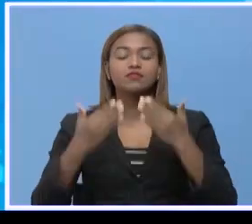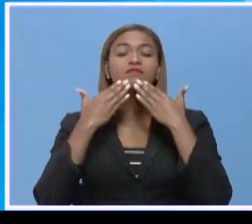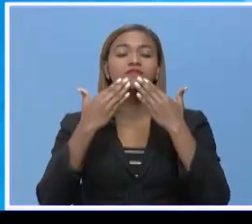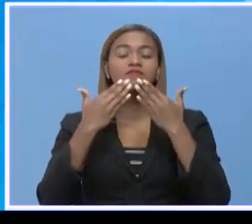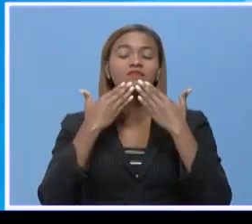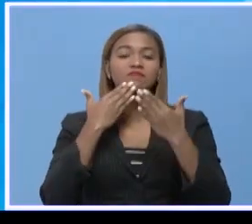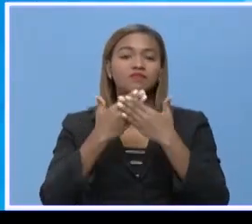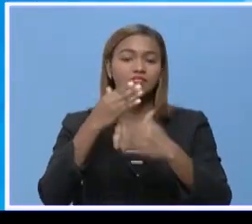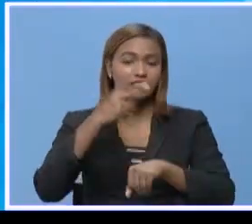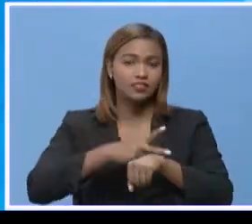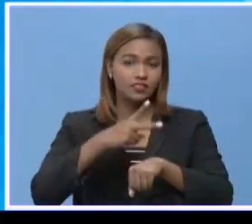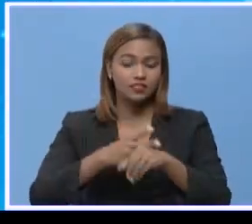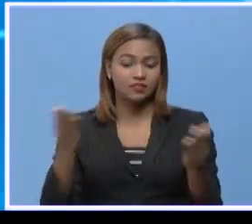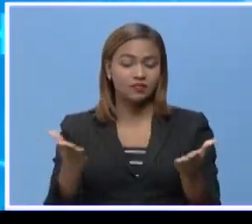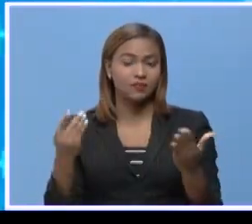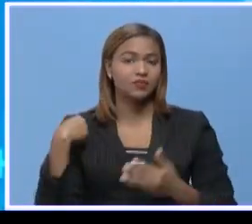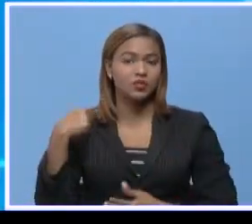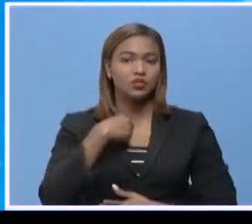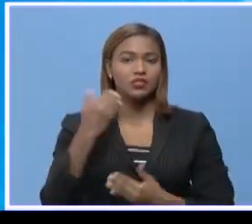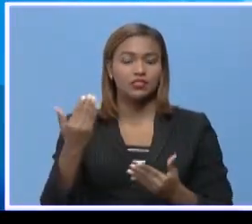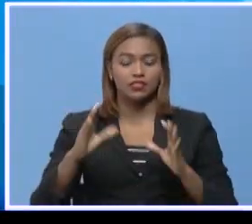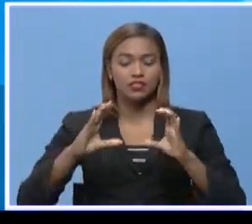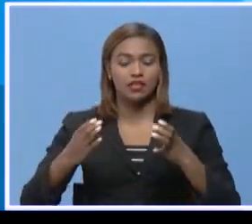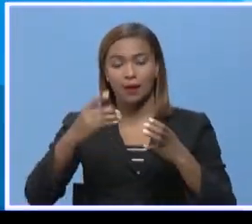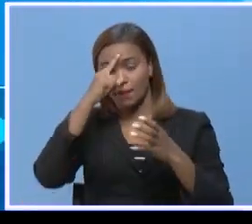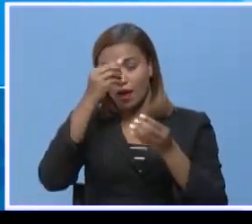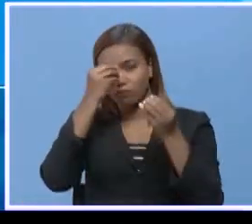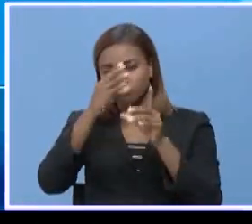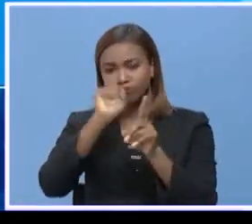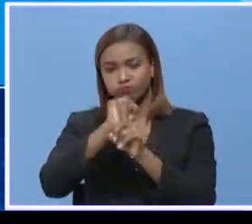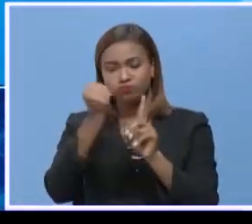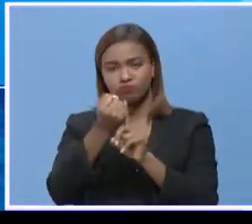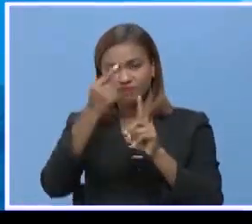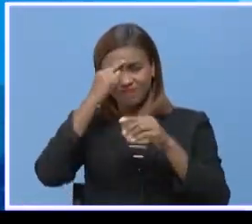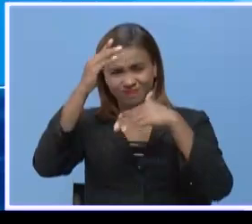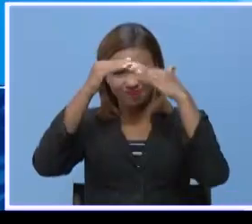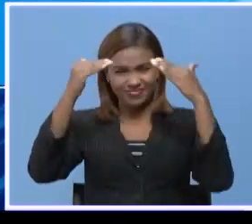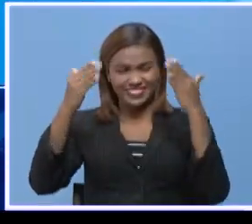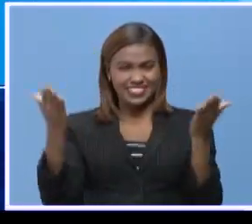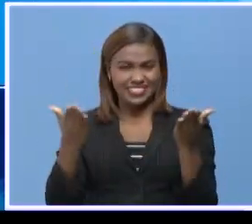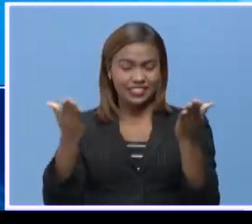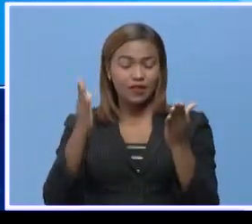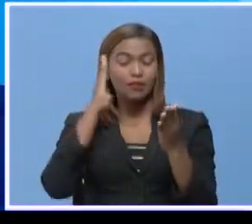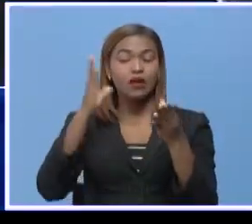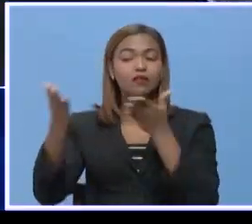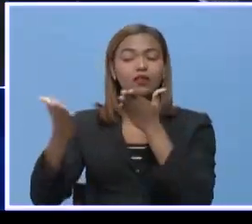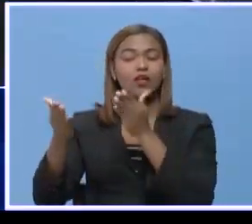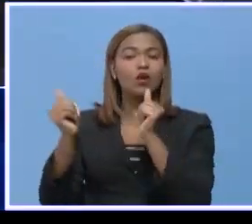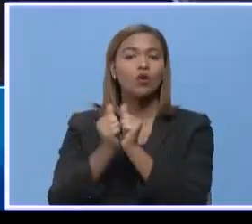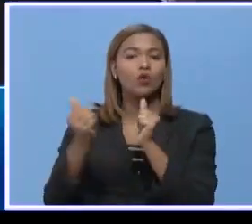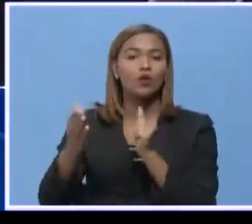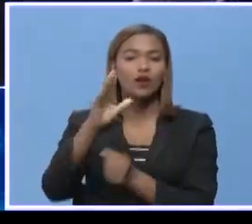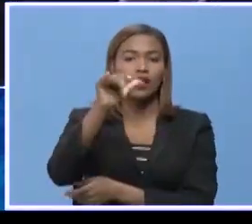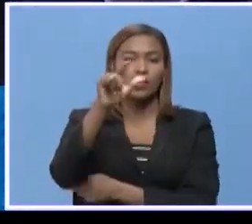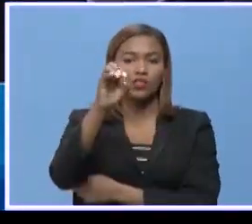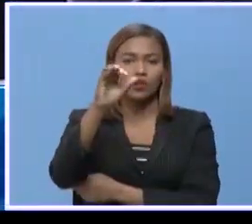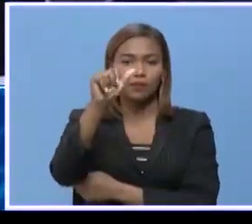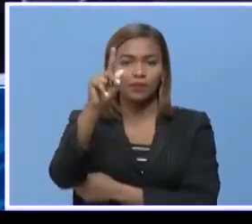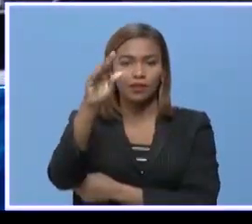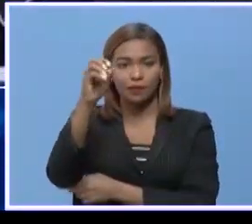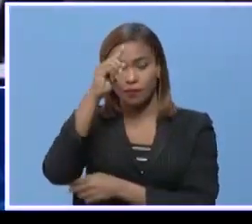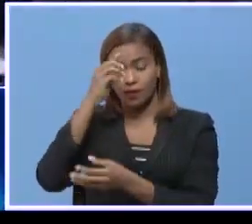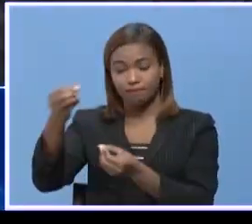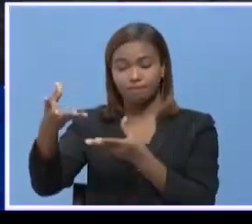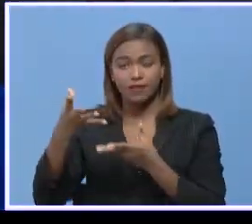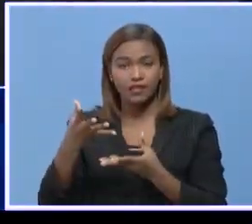Gracias, buenas tardes. Aquí estamos en el Centro de Pronósticos de la Oficina Nacional de Meteorología y vamos a conversar con Claudio Amparo para que nos